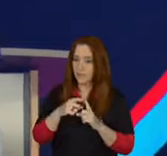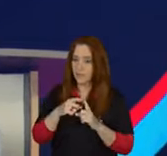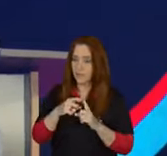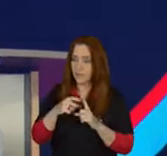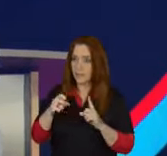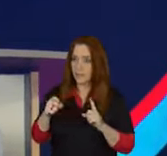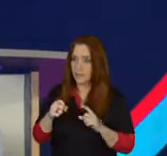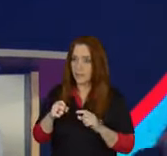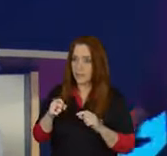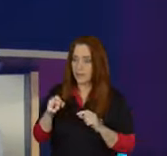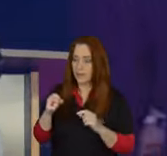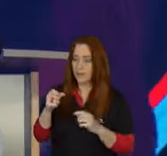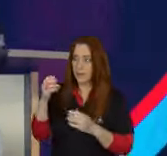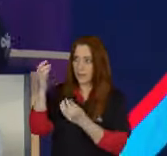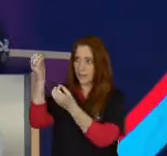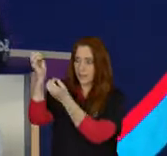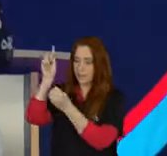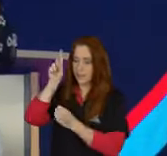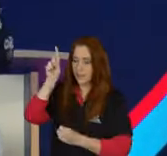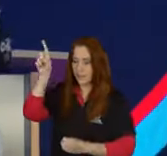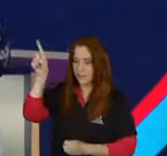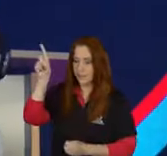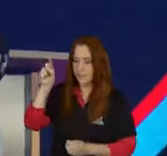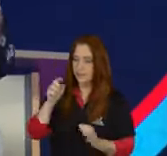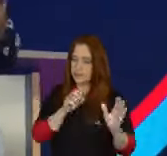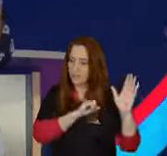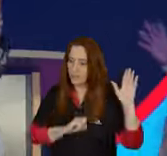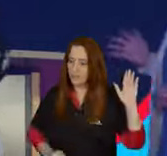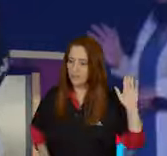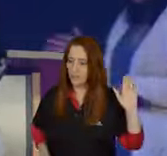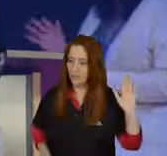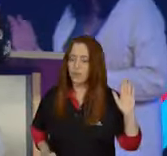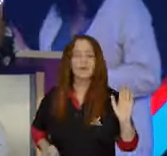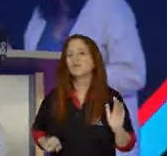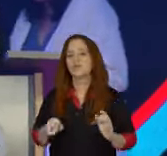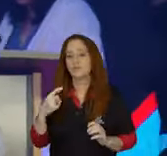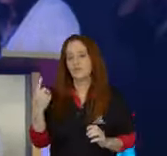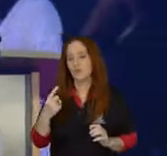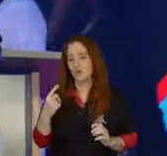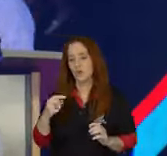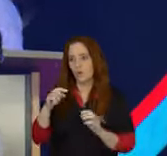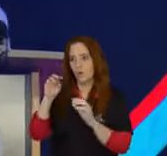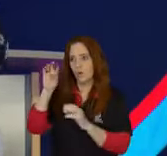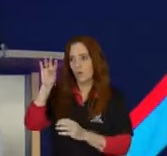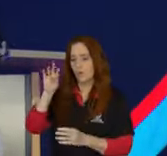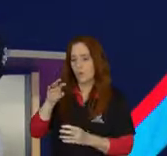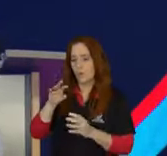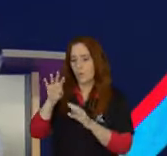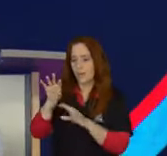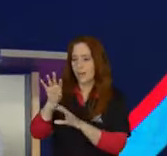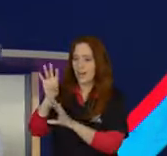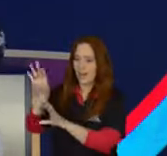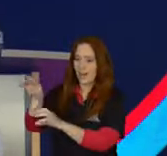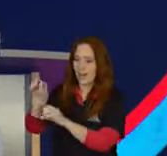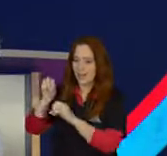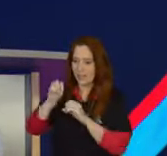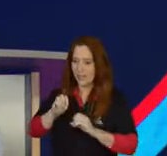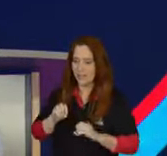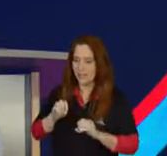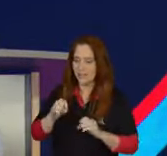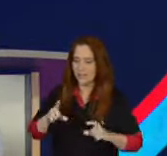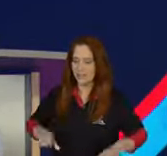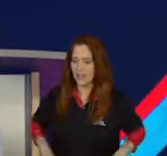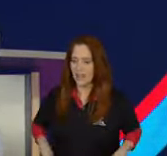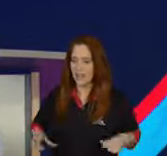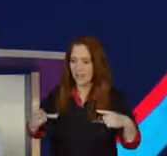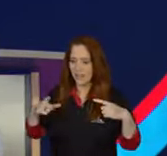conforme a tú lo has establecido, para seguir alcanzando vidas y bendecir estas naciones que tanto necesitan, en el nombre